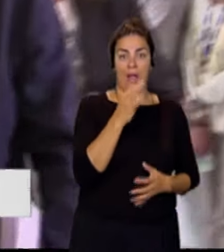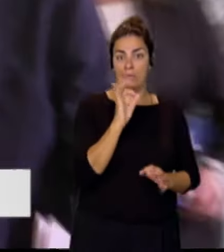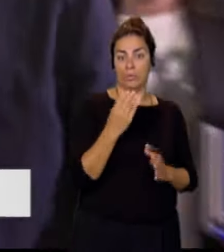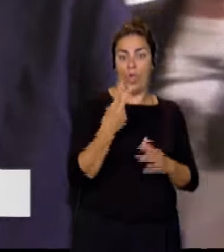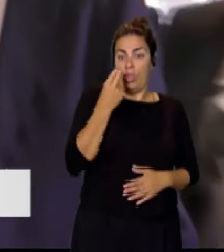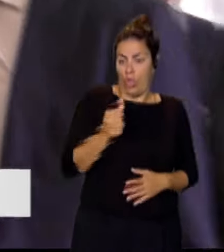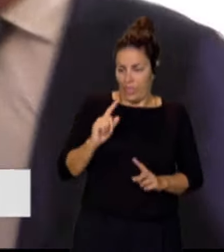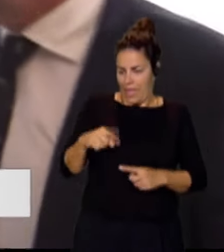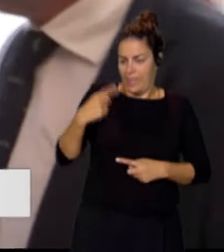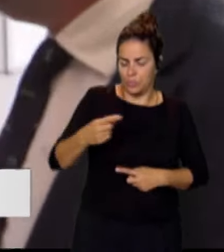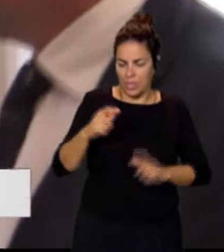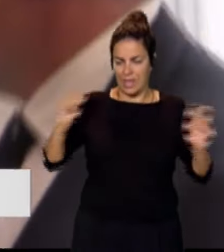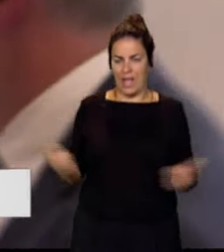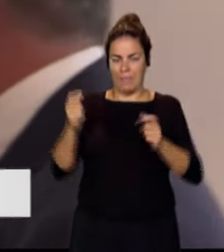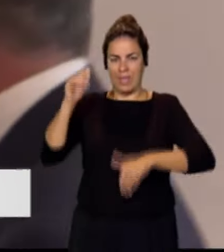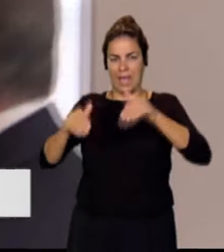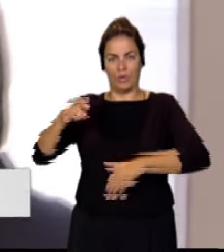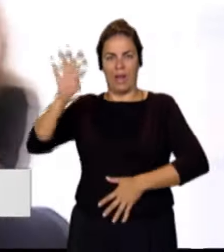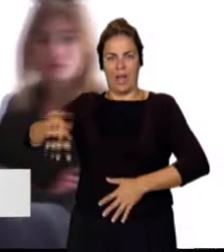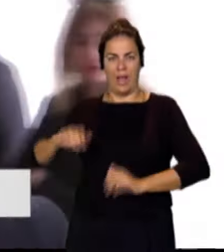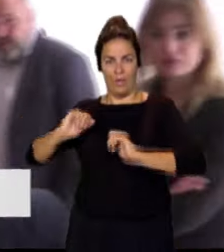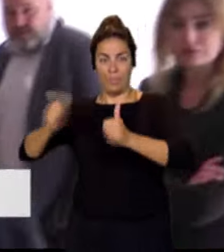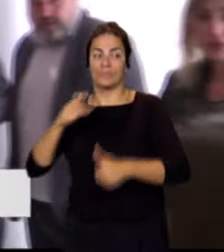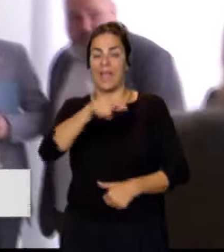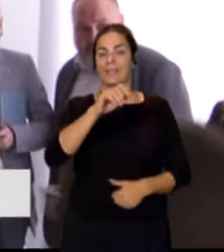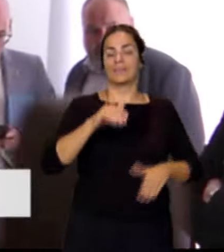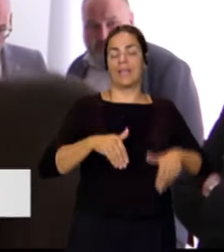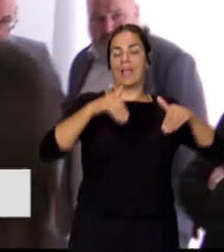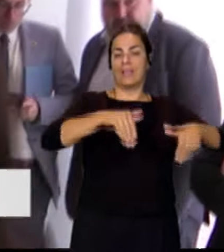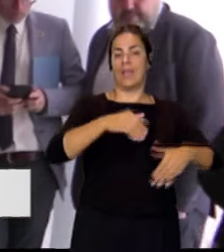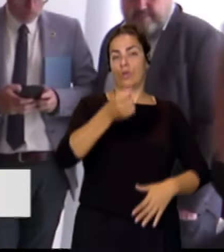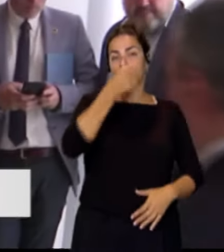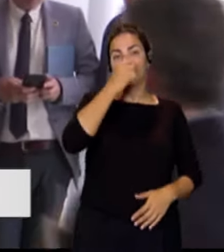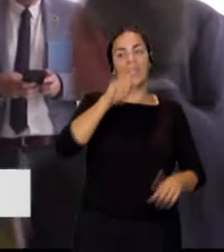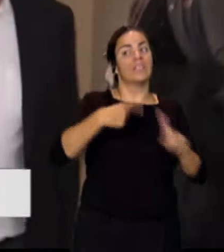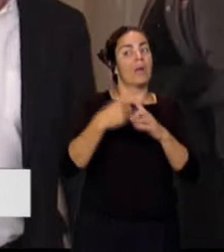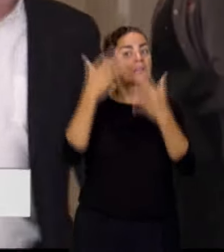Cataluña es el candidato socialista y favorito en las